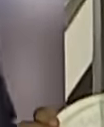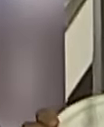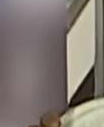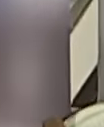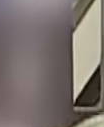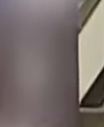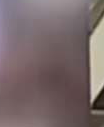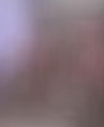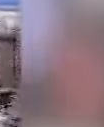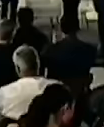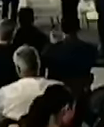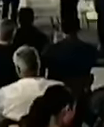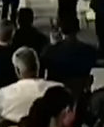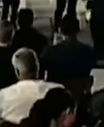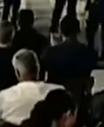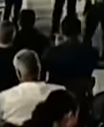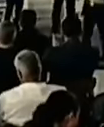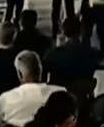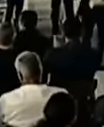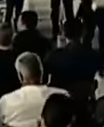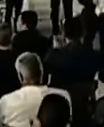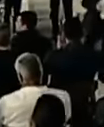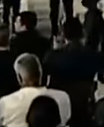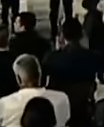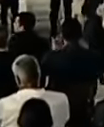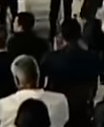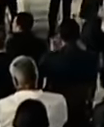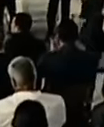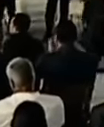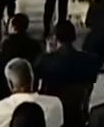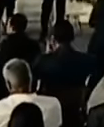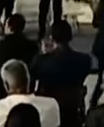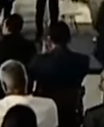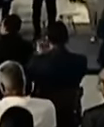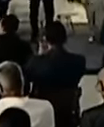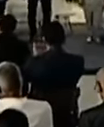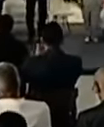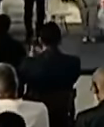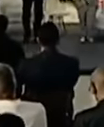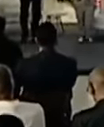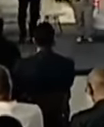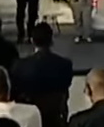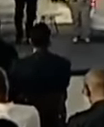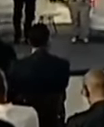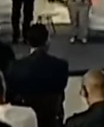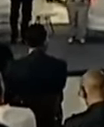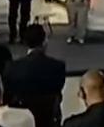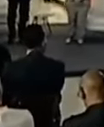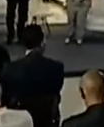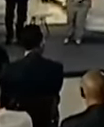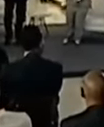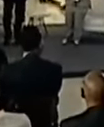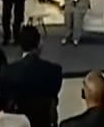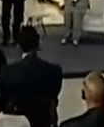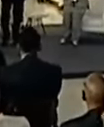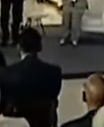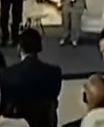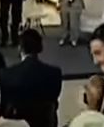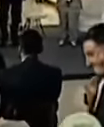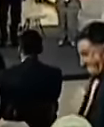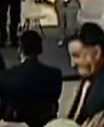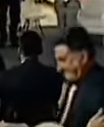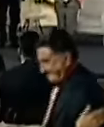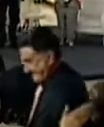económica bolivariana en nuestro país. Validación de ruta turística comunitaria. Ruta turística